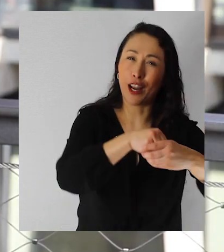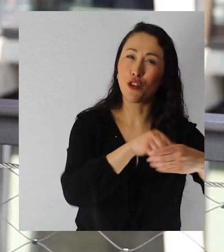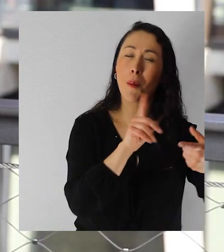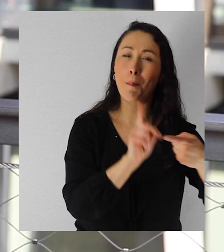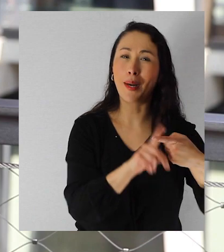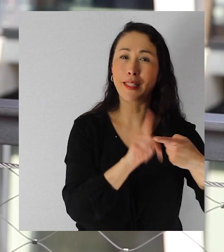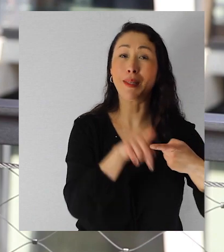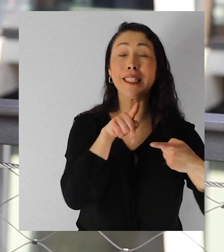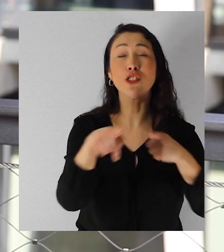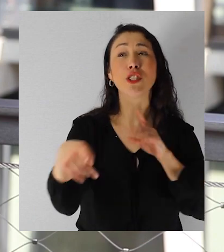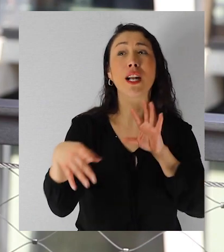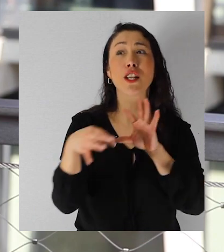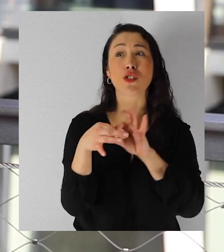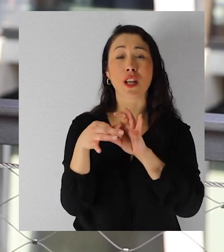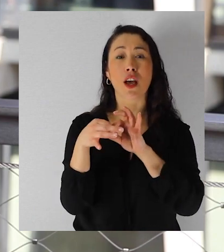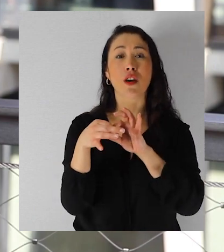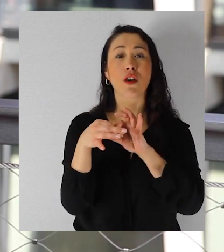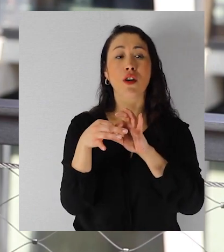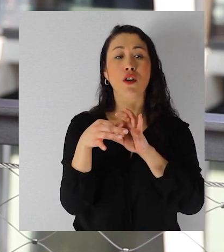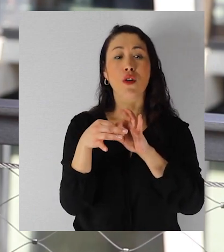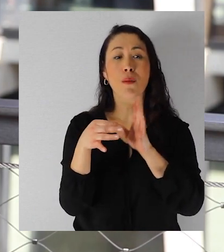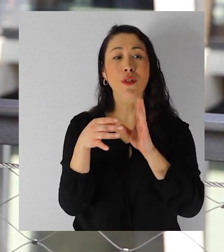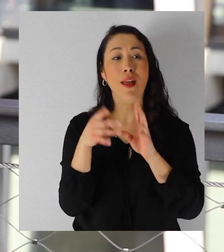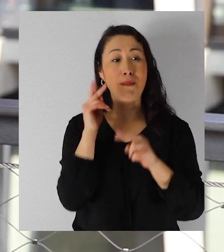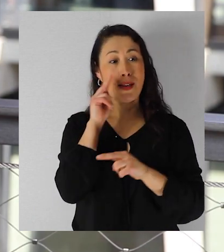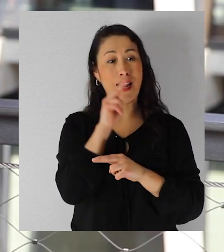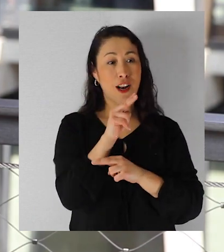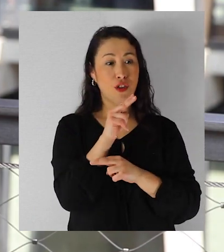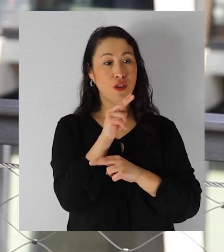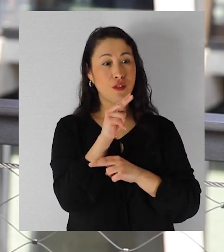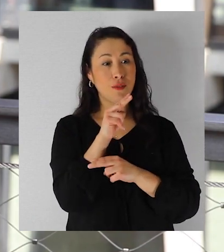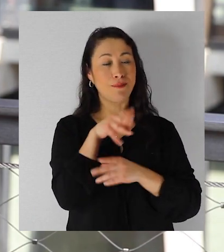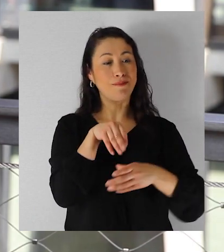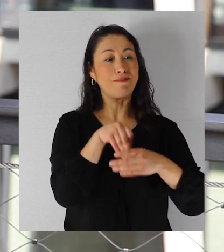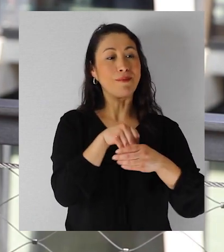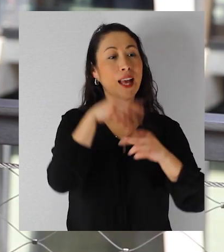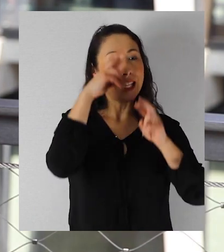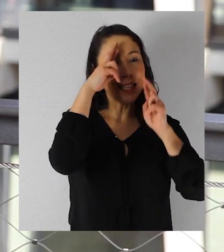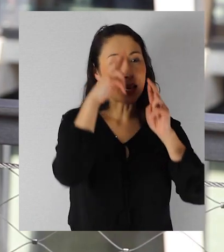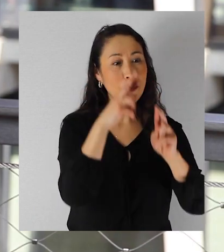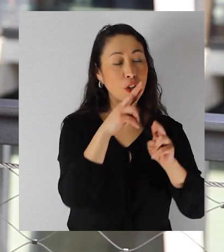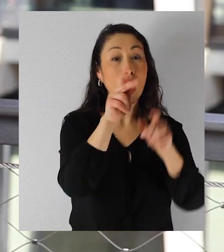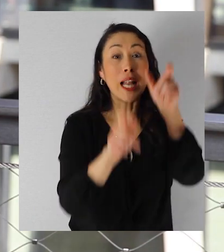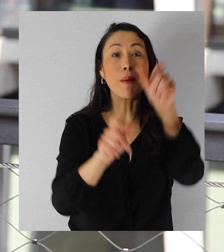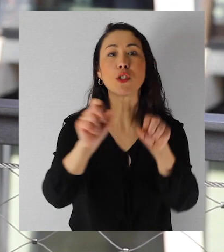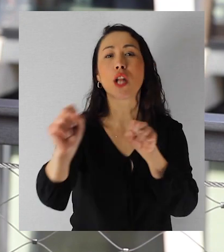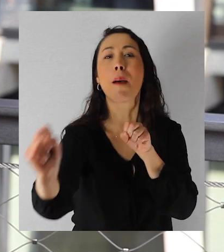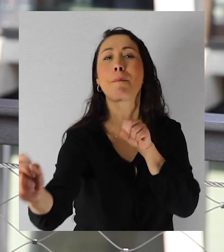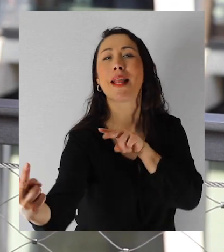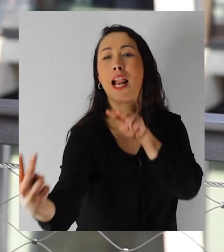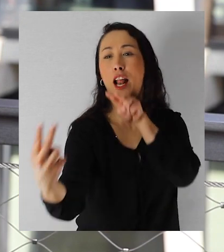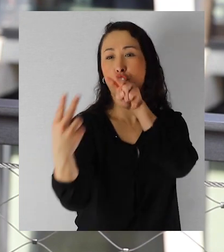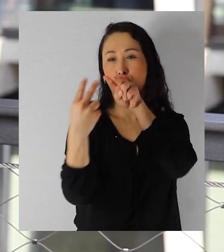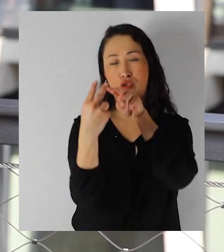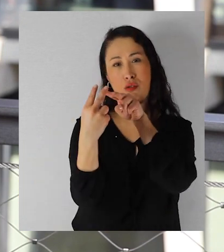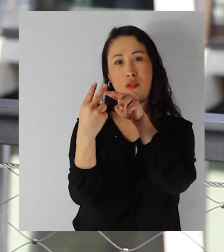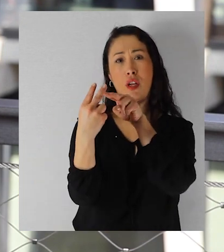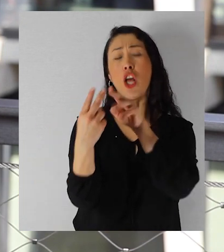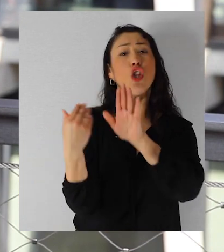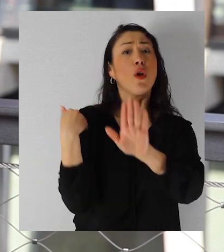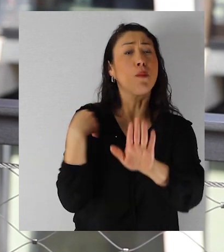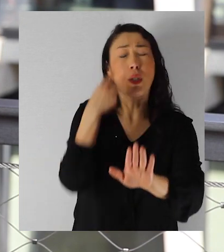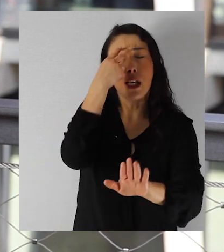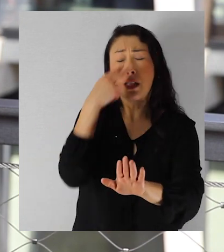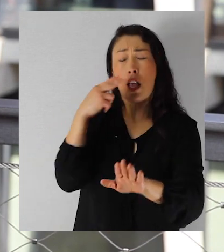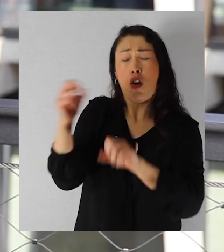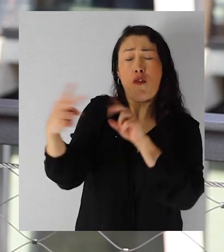con abordarlo desde el respeto. Eh, Mirar a los ojos a las personas cuando hablamos a pesar de que no te